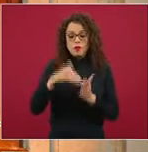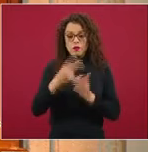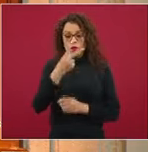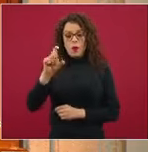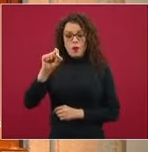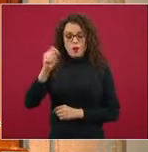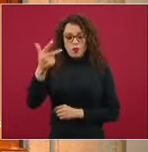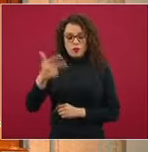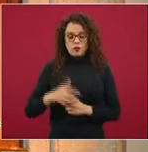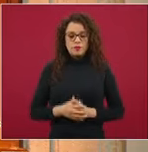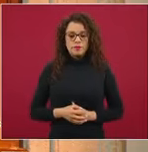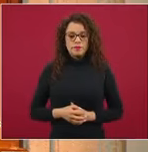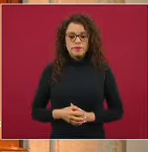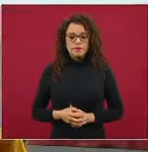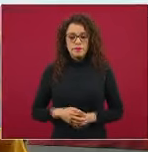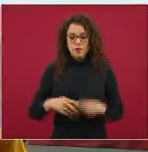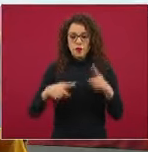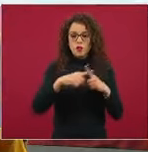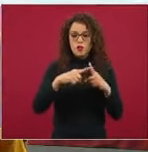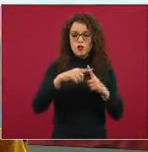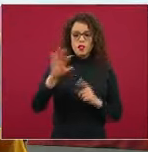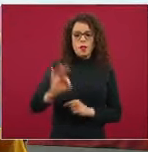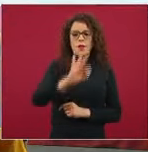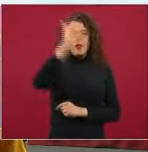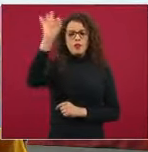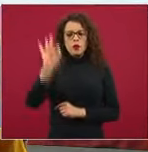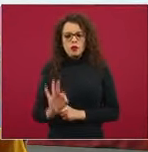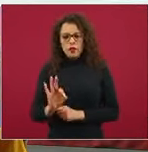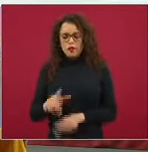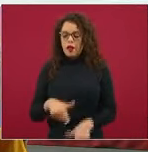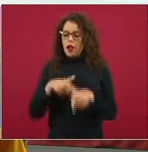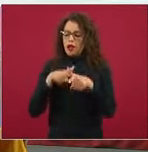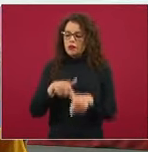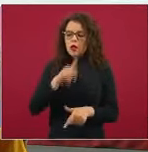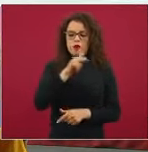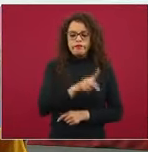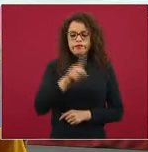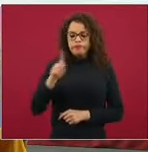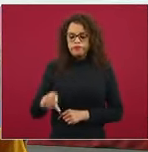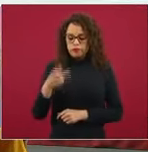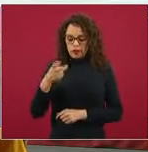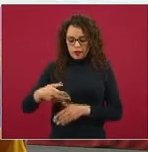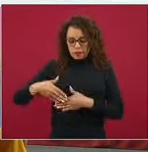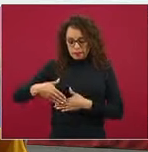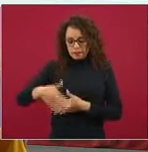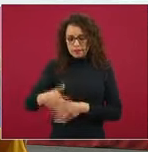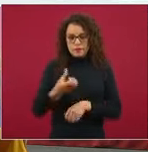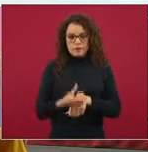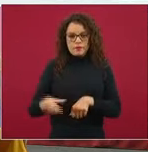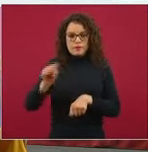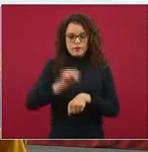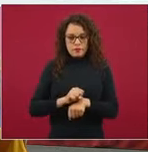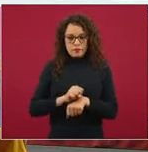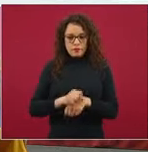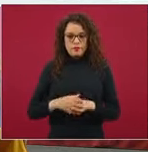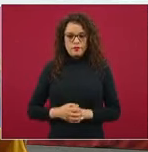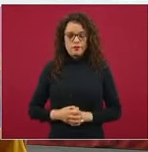93.228. El porcentaje de positividad continúa similar para lo que va de la semana. Desde que abrió la semana estamos